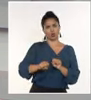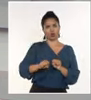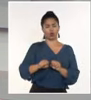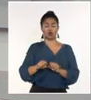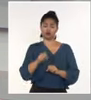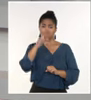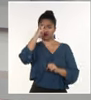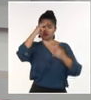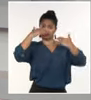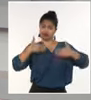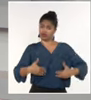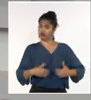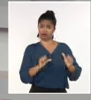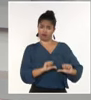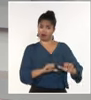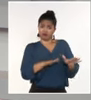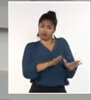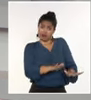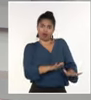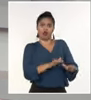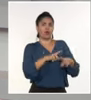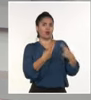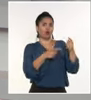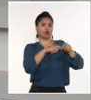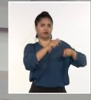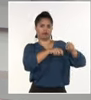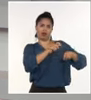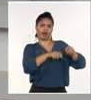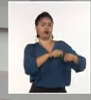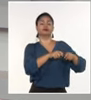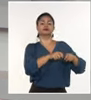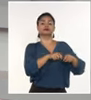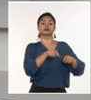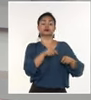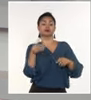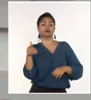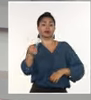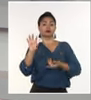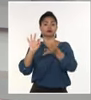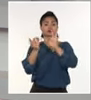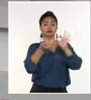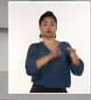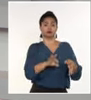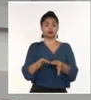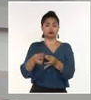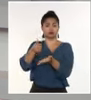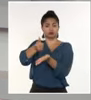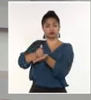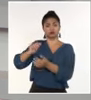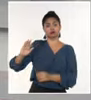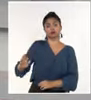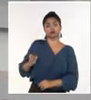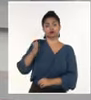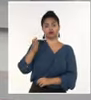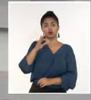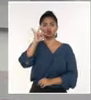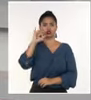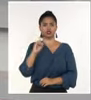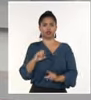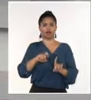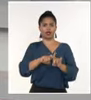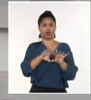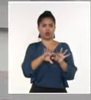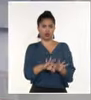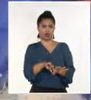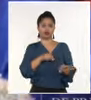quirúrgica. Esta lesión le impidió seguir peleando por la clasificación a los Juegos Olímpicos de París en los 70 kilogramos. Guillermo Rodríguez no se acerca a